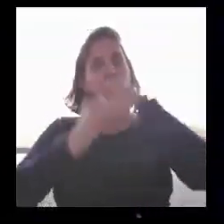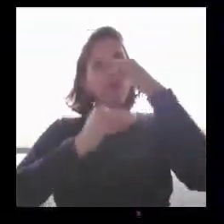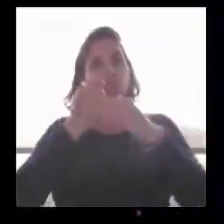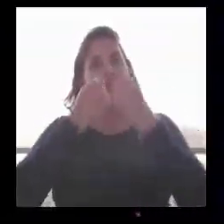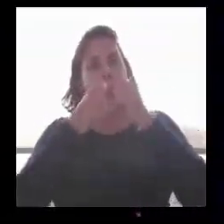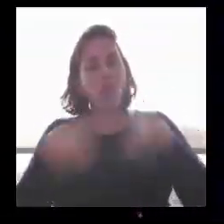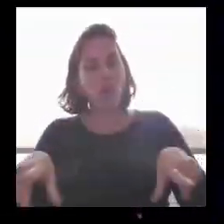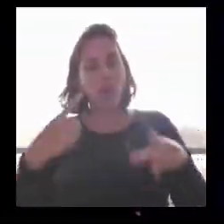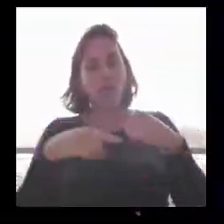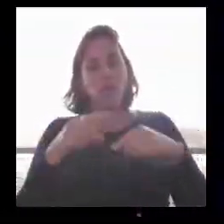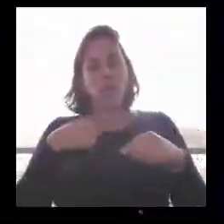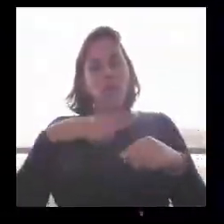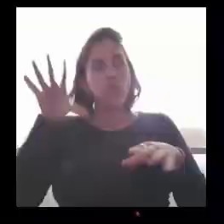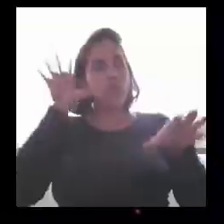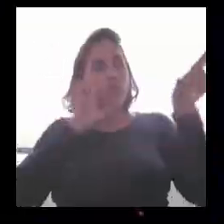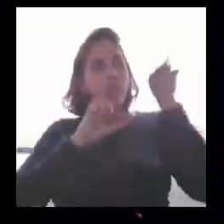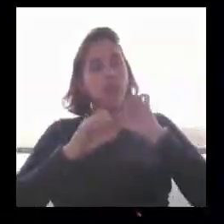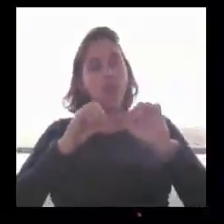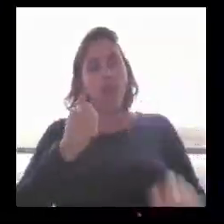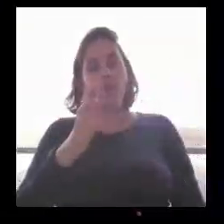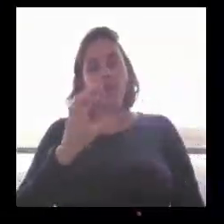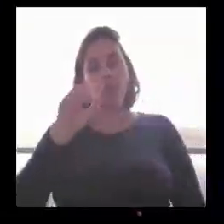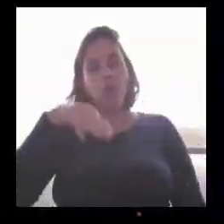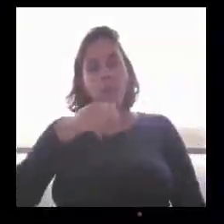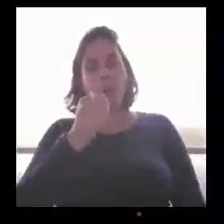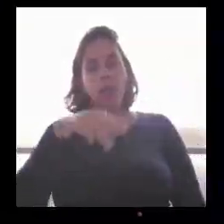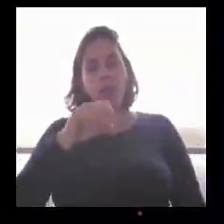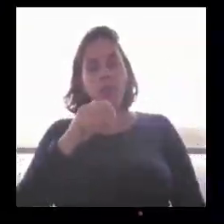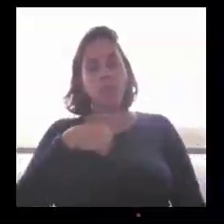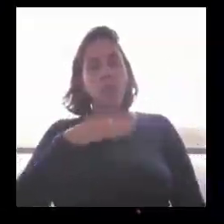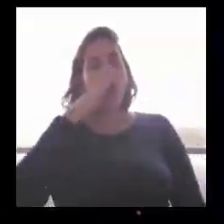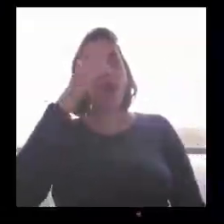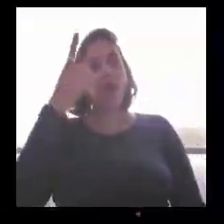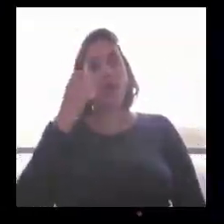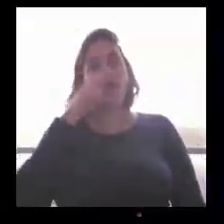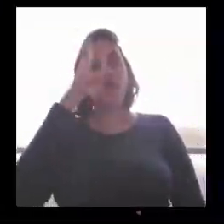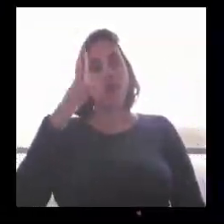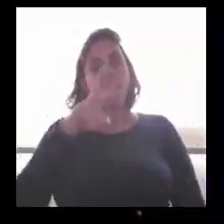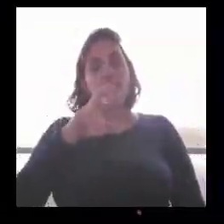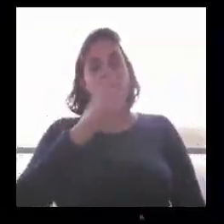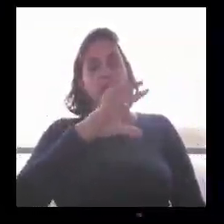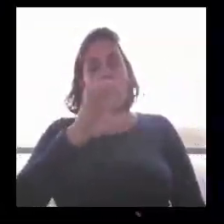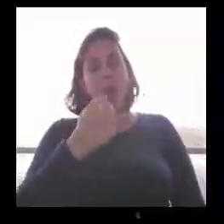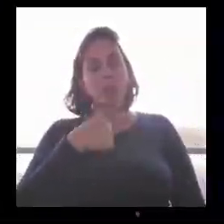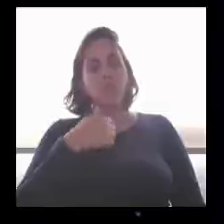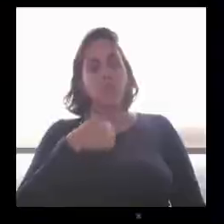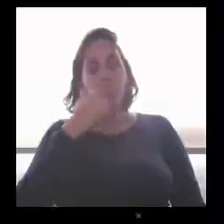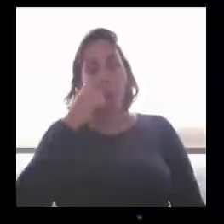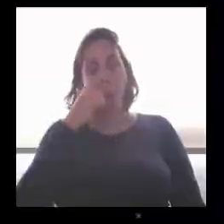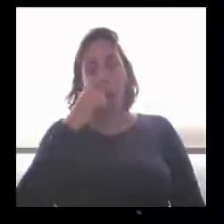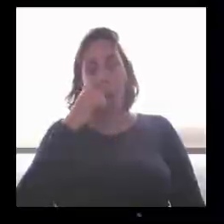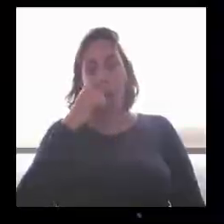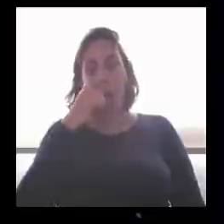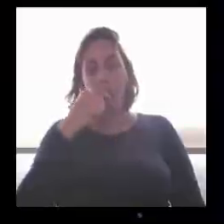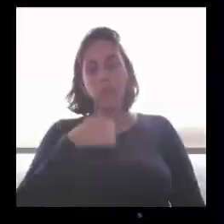acá, inspirada por Antonio Romano, que ayer fue hasta Varela, yo, como radical que soy, voy a ir a millones